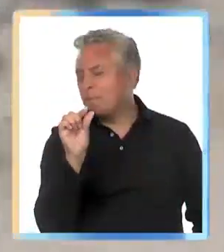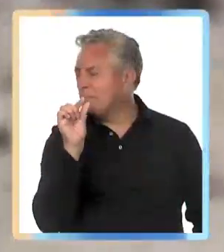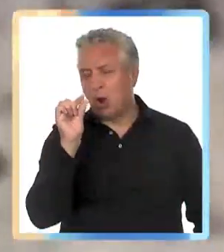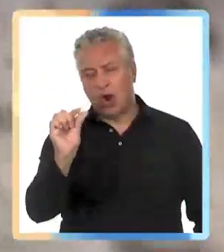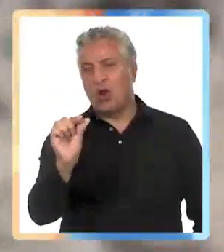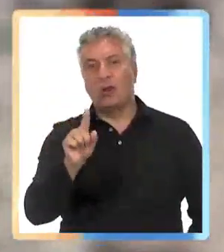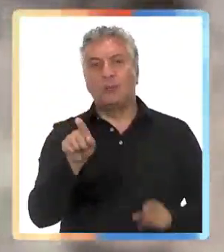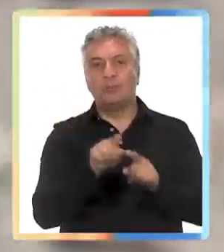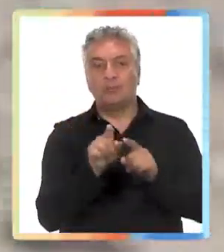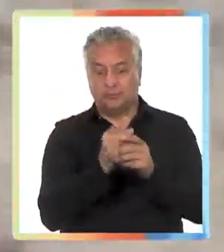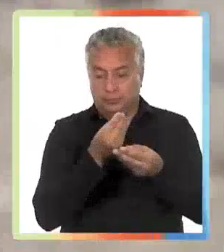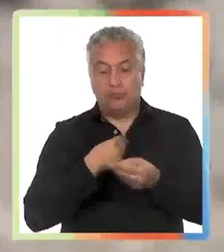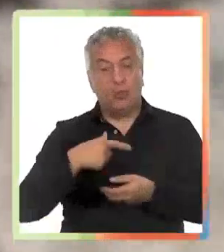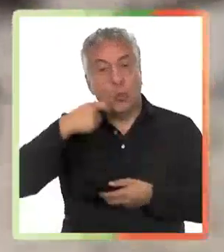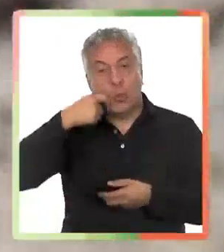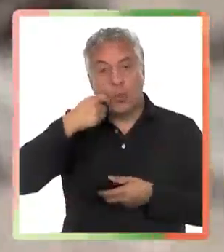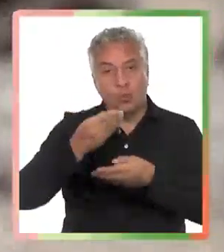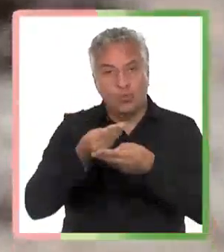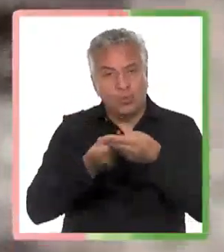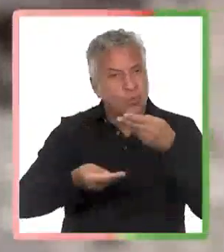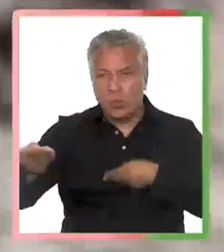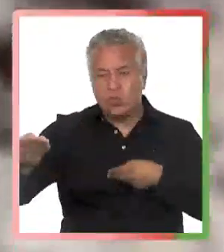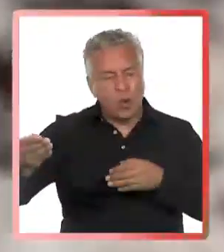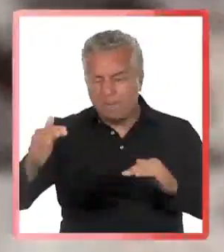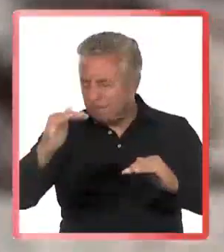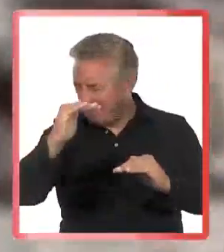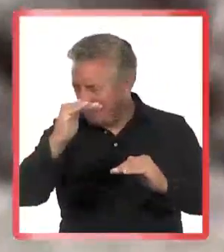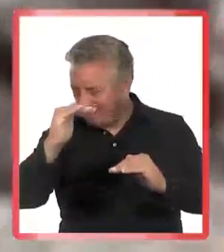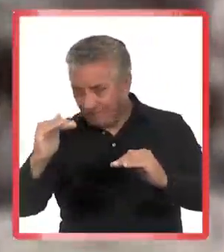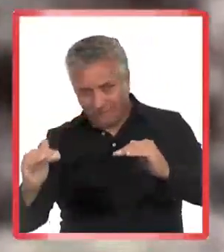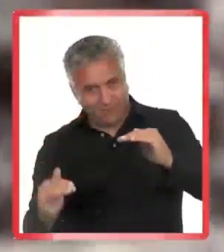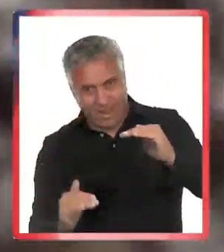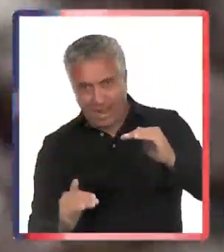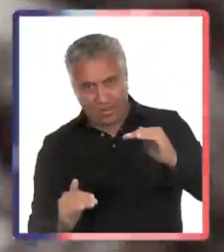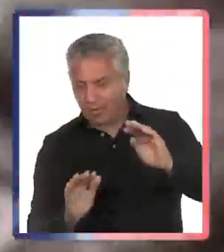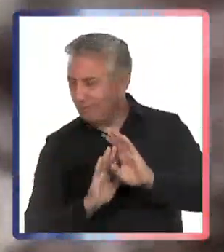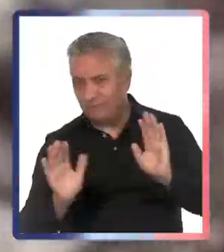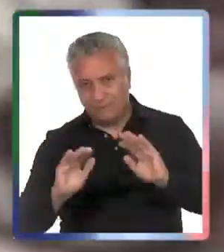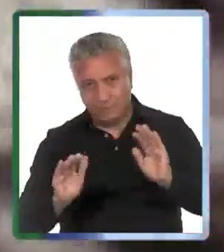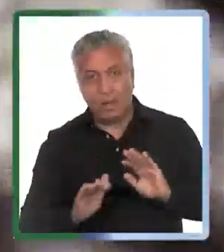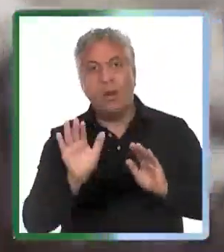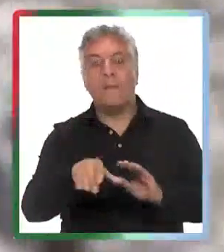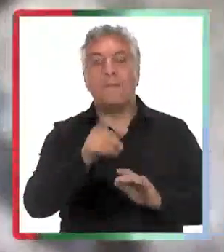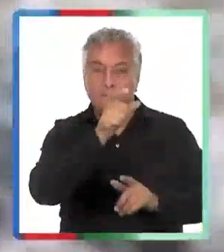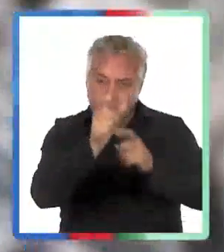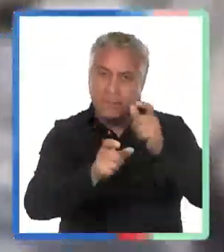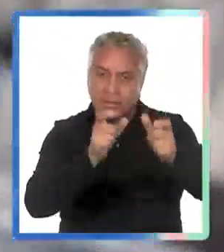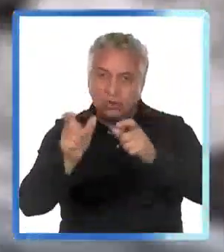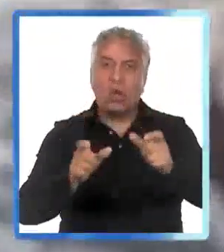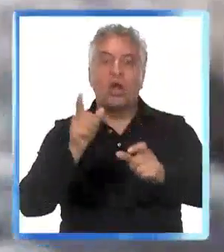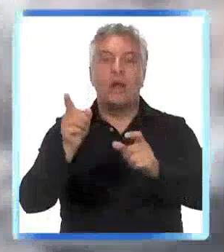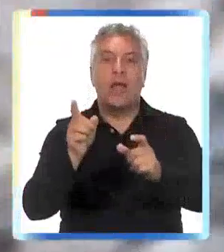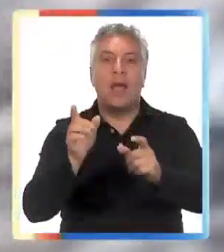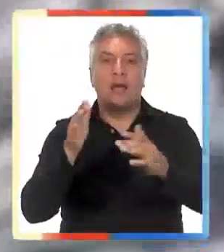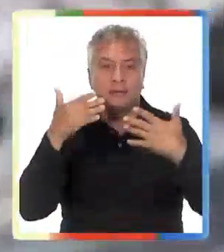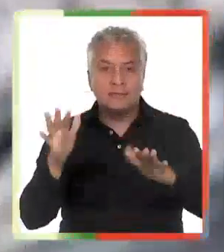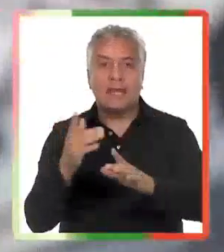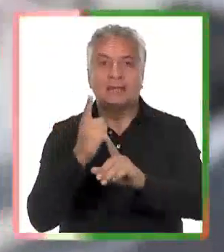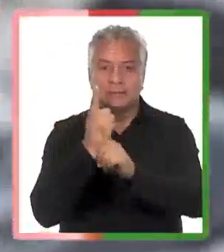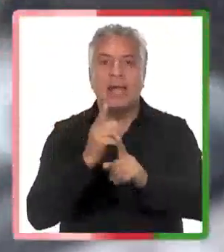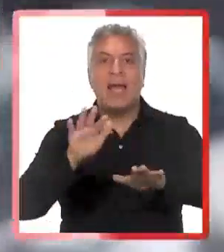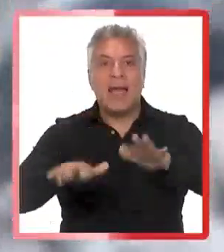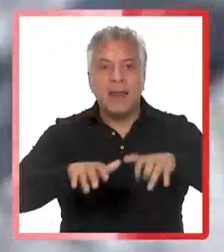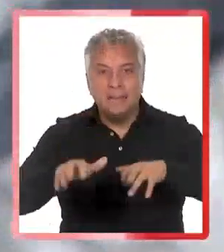son muy poco frecuentes porque la transmisibilidad entre humanos es muy baja. Así que básicamente los casos han sido de personas que han tenido contacto